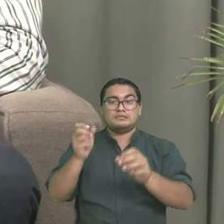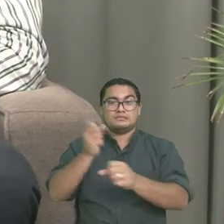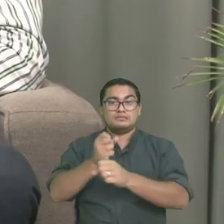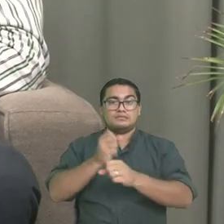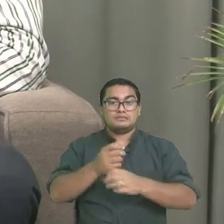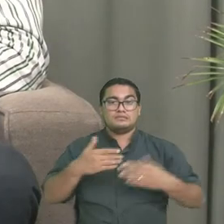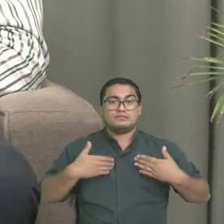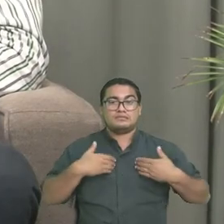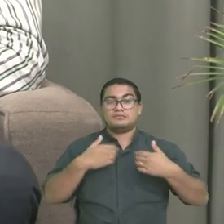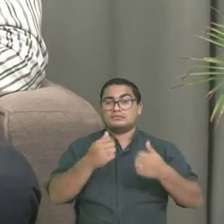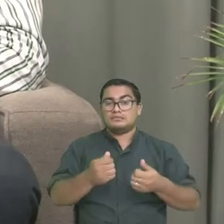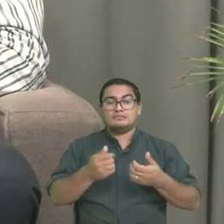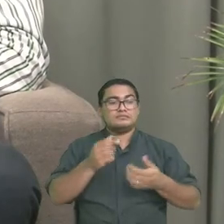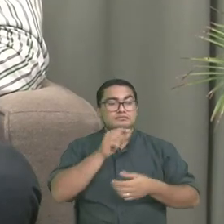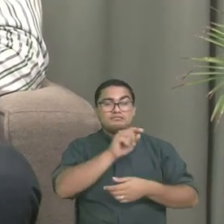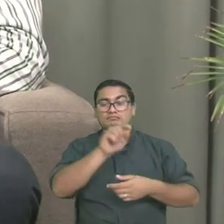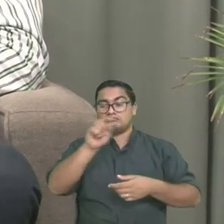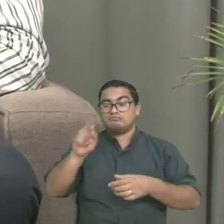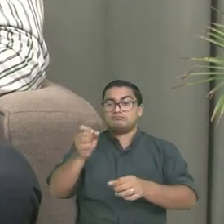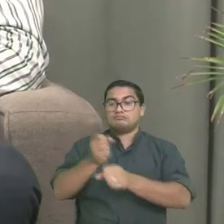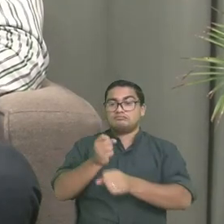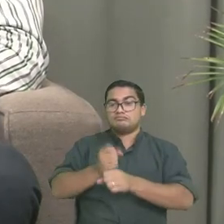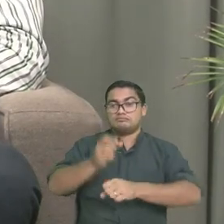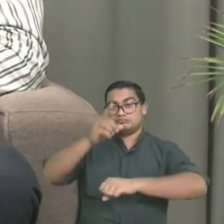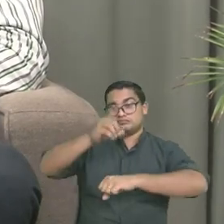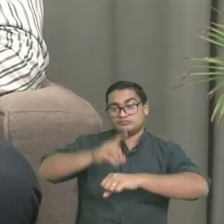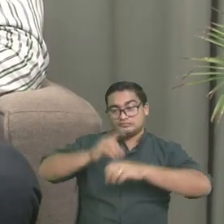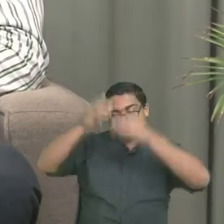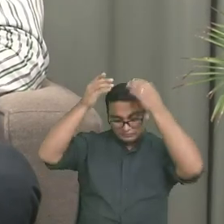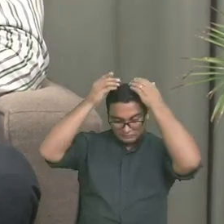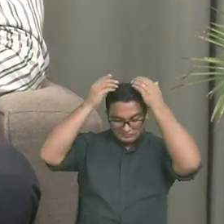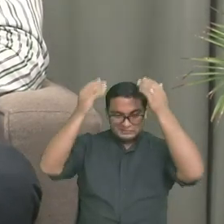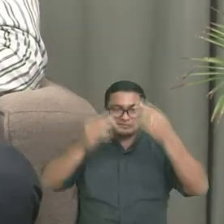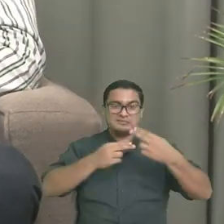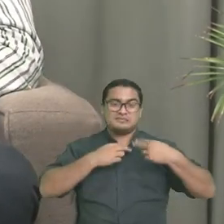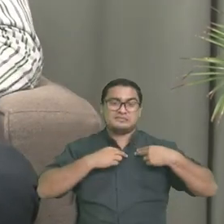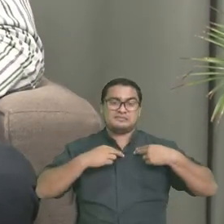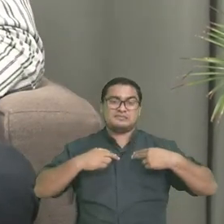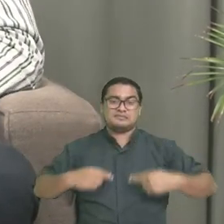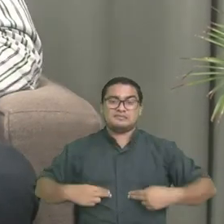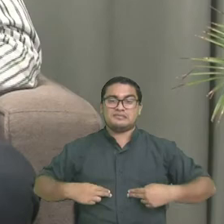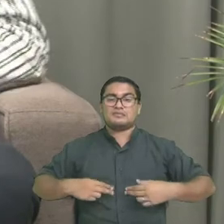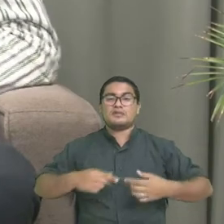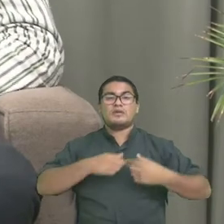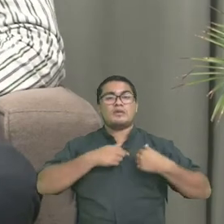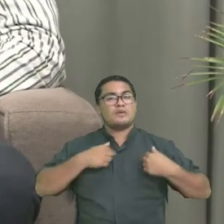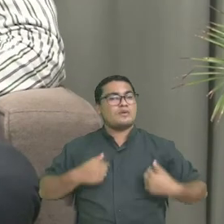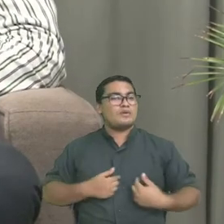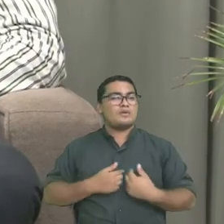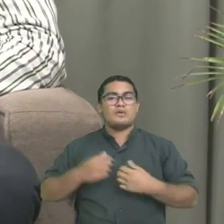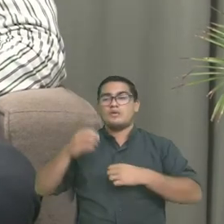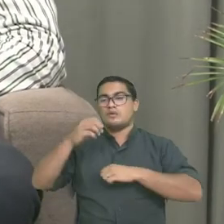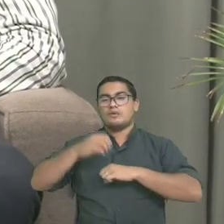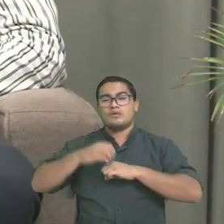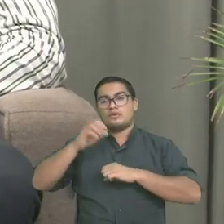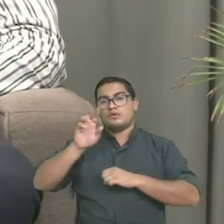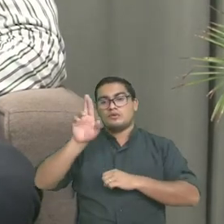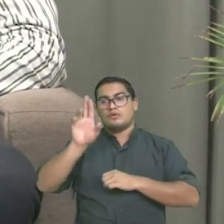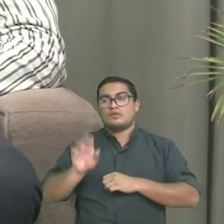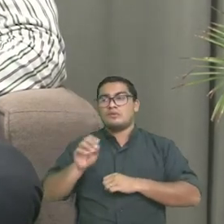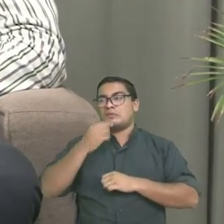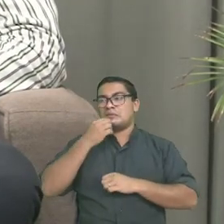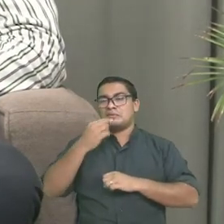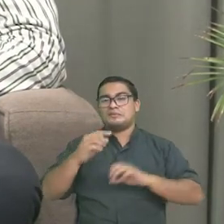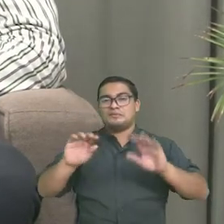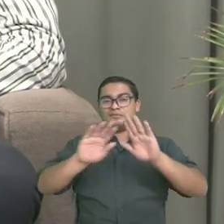trabajo inmenso, humano, con corazón de oro, como decía una